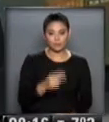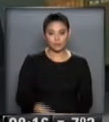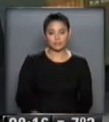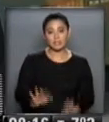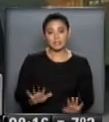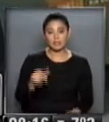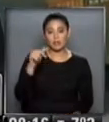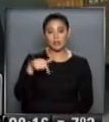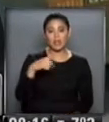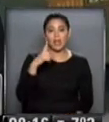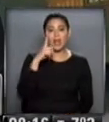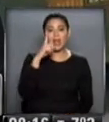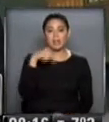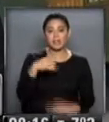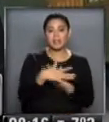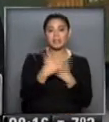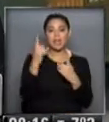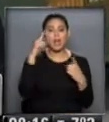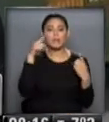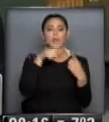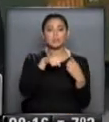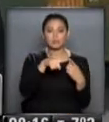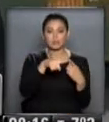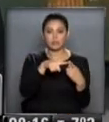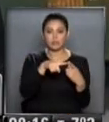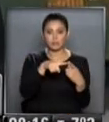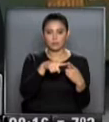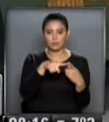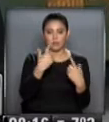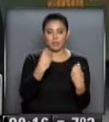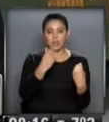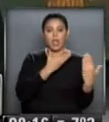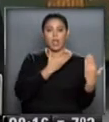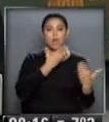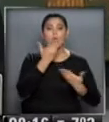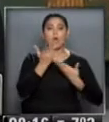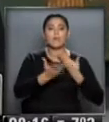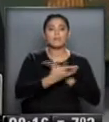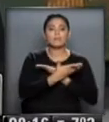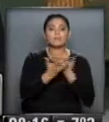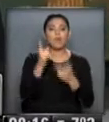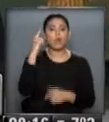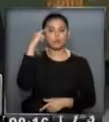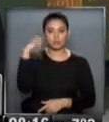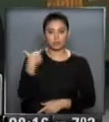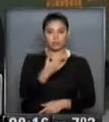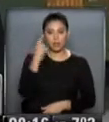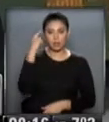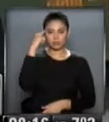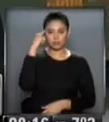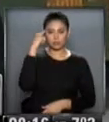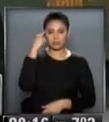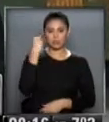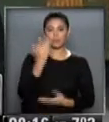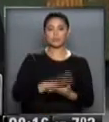es así el día me parece que tiene el objetivo de colaborar con la concientización social entre todos